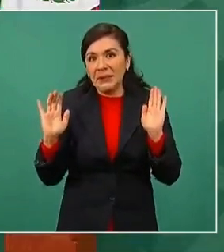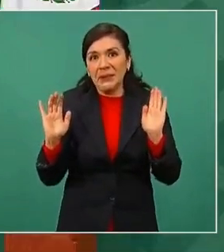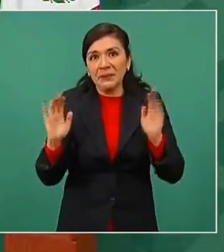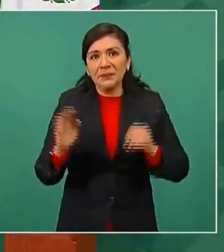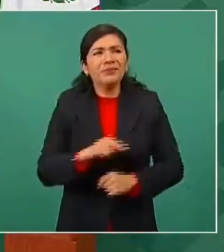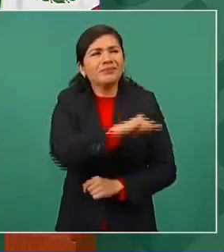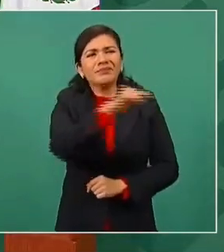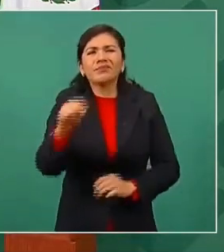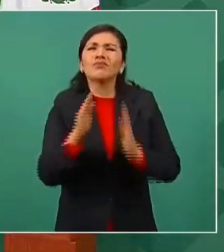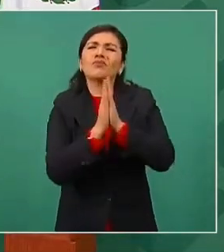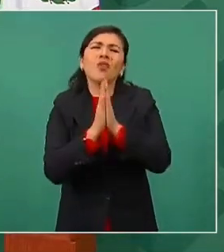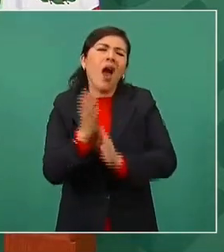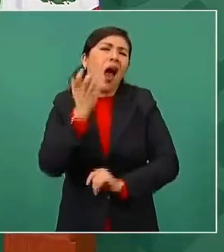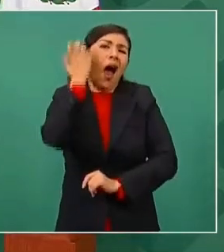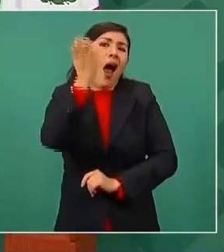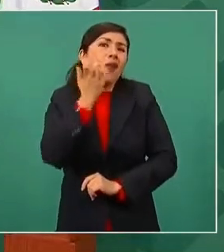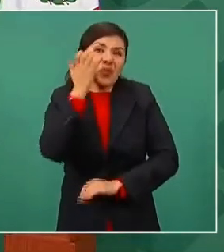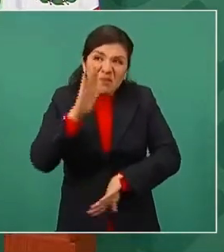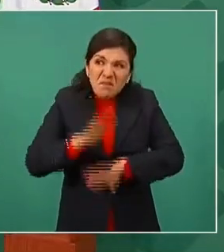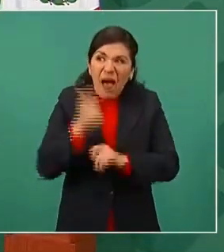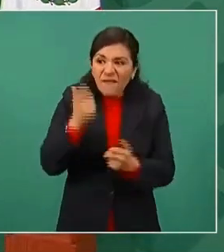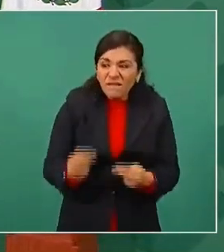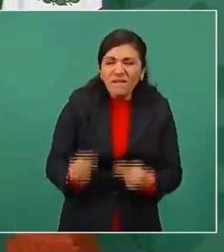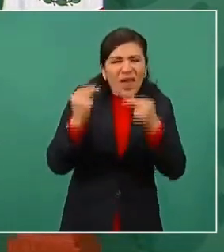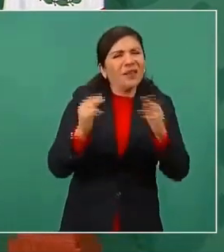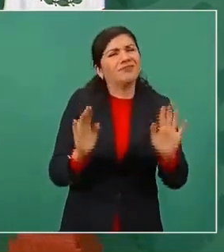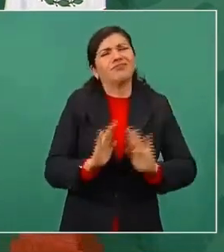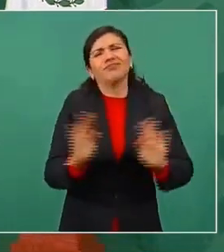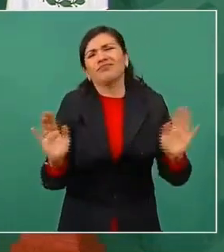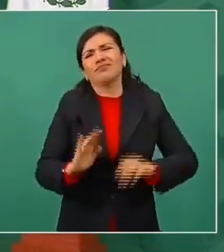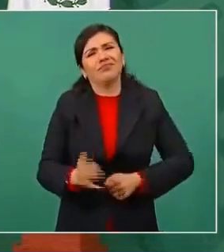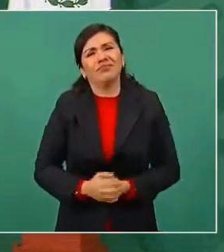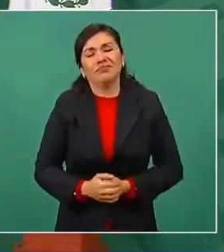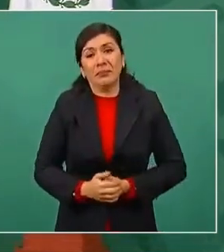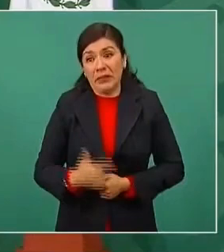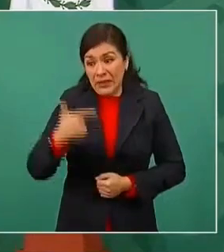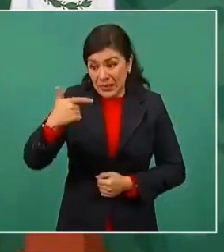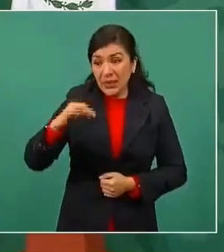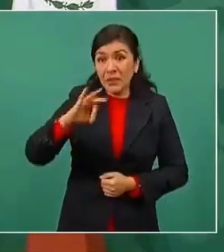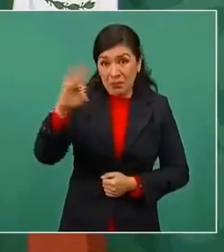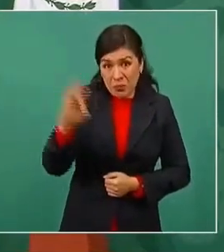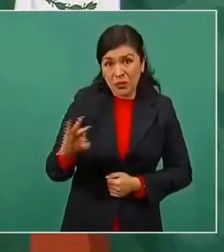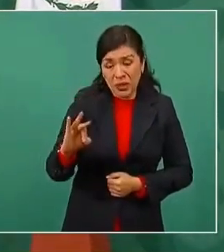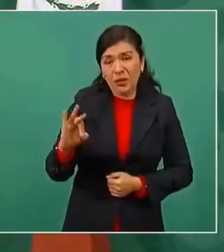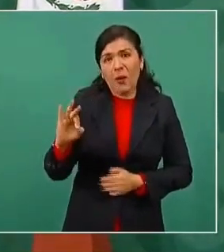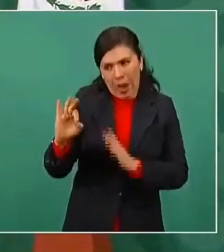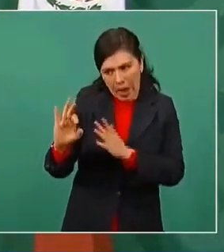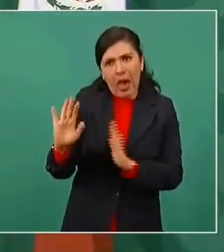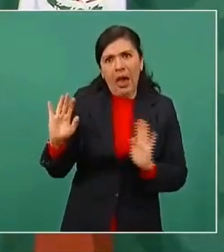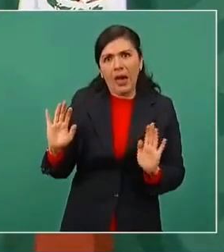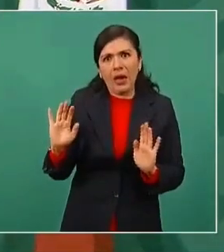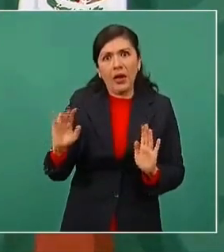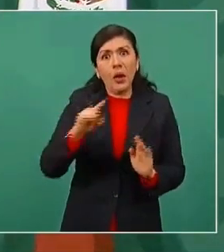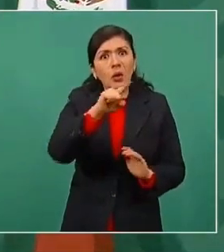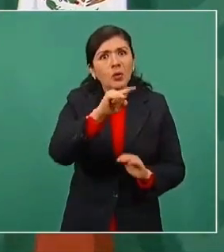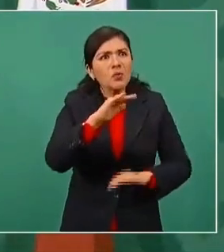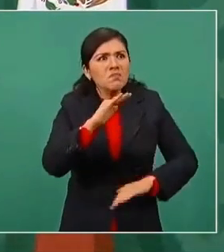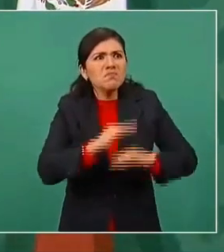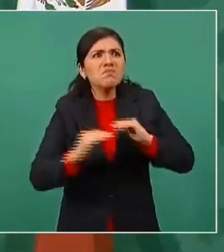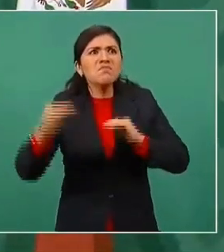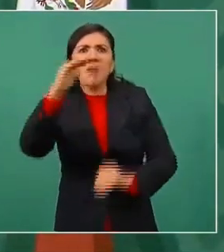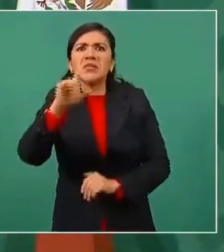No abuses. Y si es del 7, ¿por qué aumentas